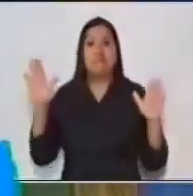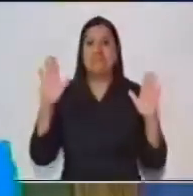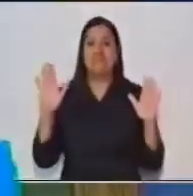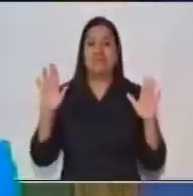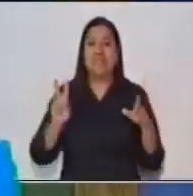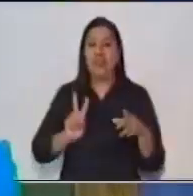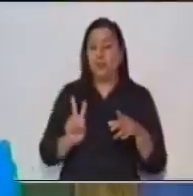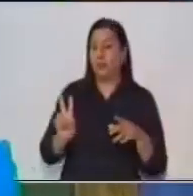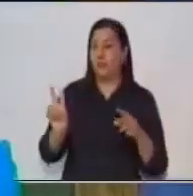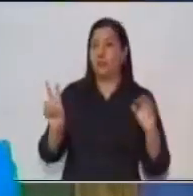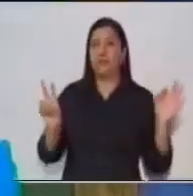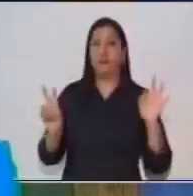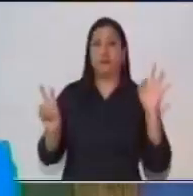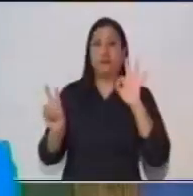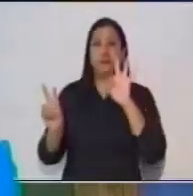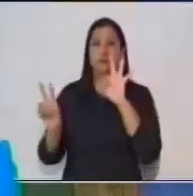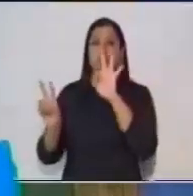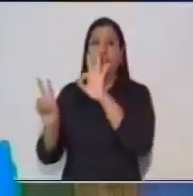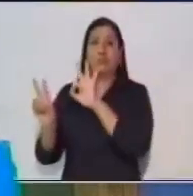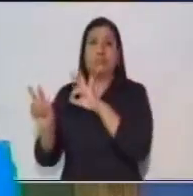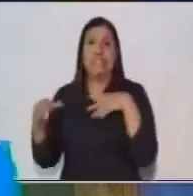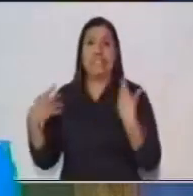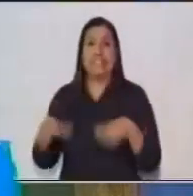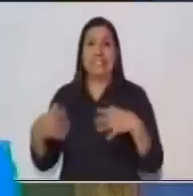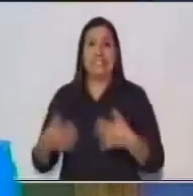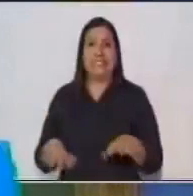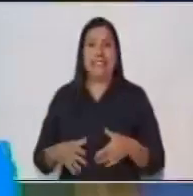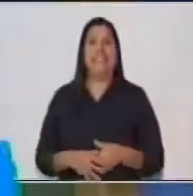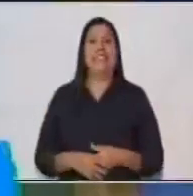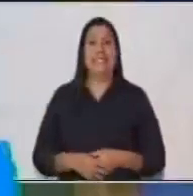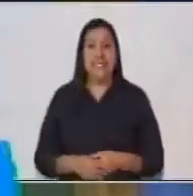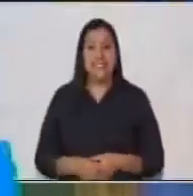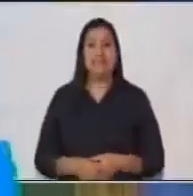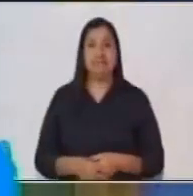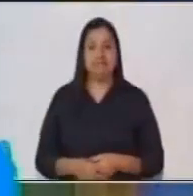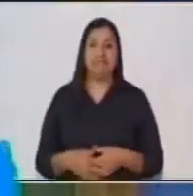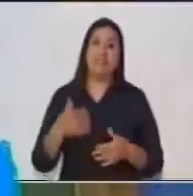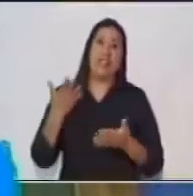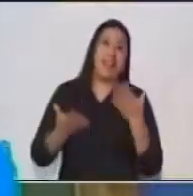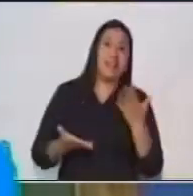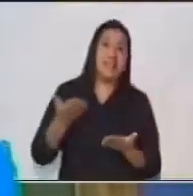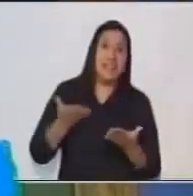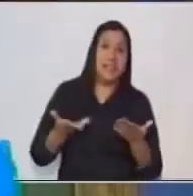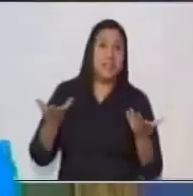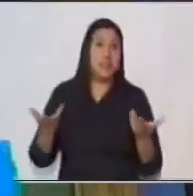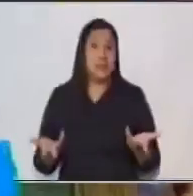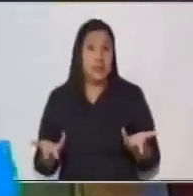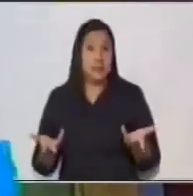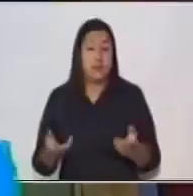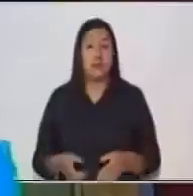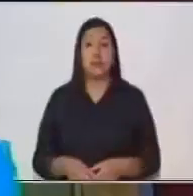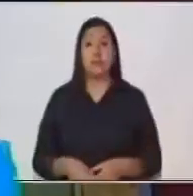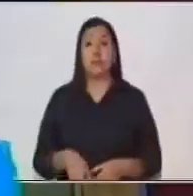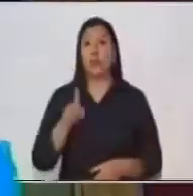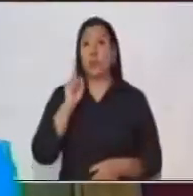le podemos dar un sentido diferente. Puede ser que había una